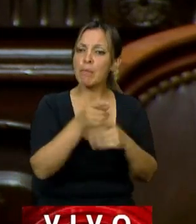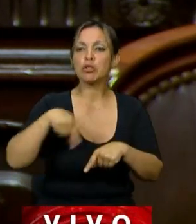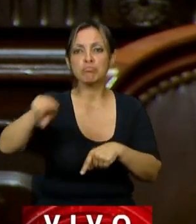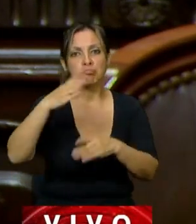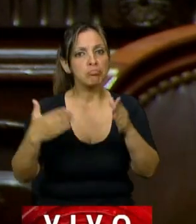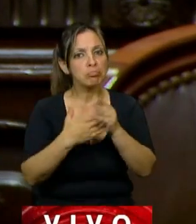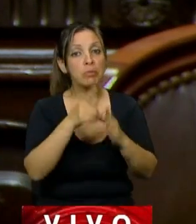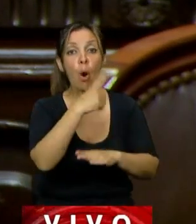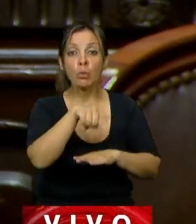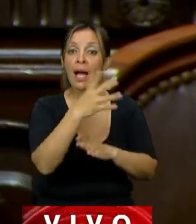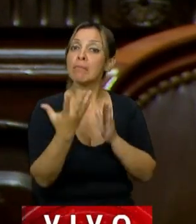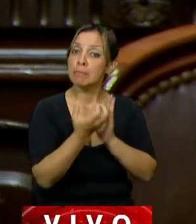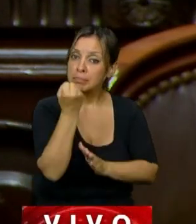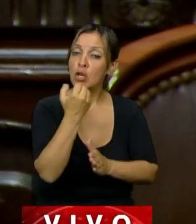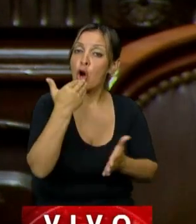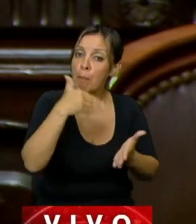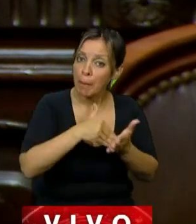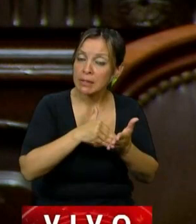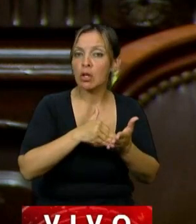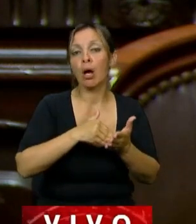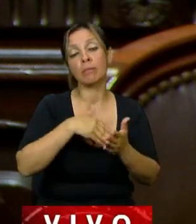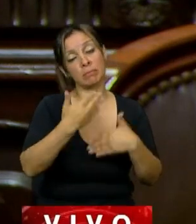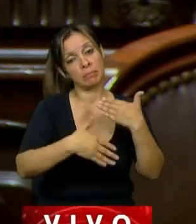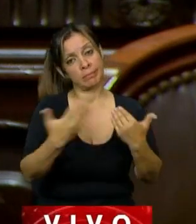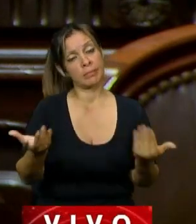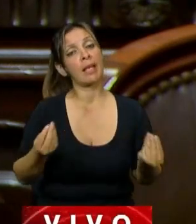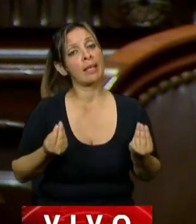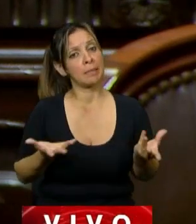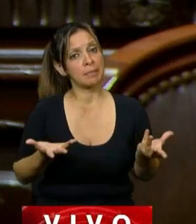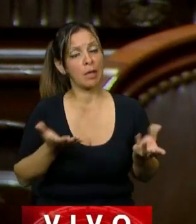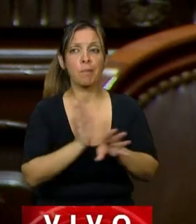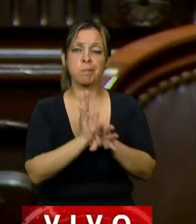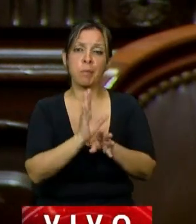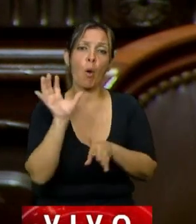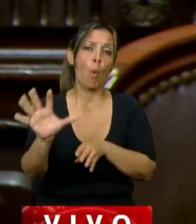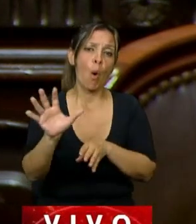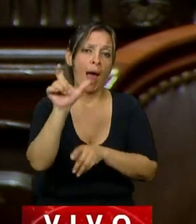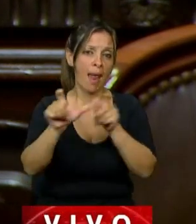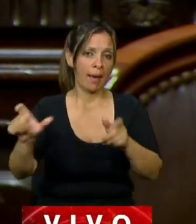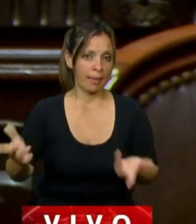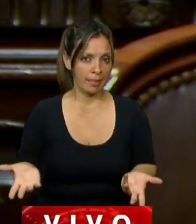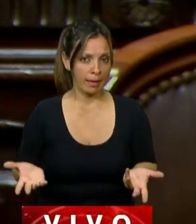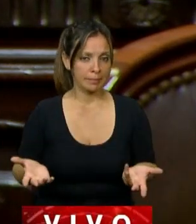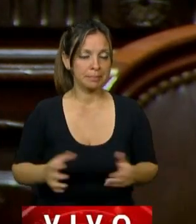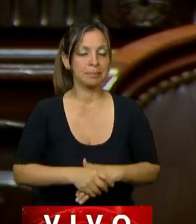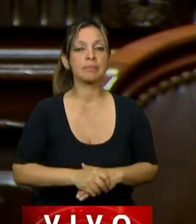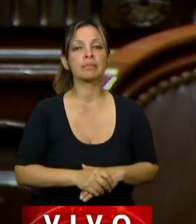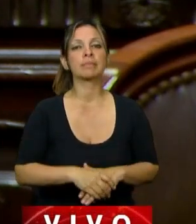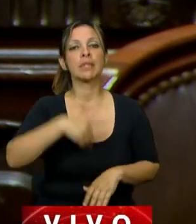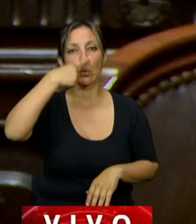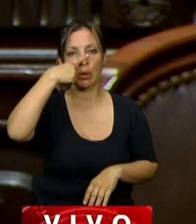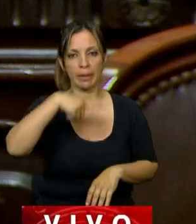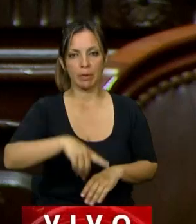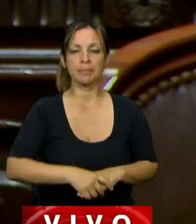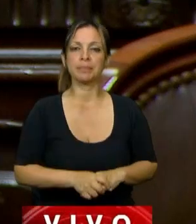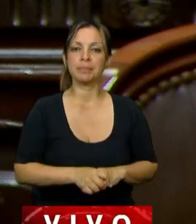los compromisos, porque después vemos las consecuencias cuando se le toma el pelo a la ciudadanía. Y para ir cerrando, señor